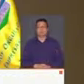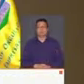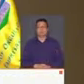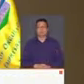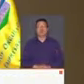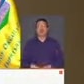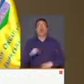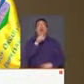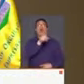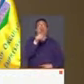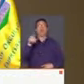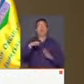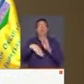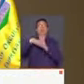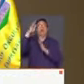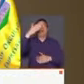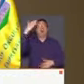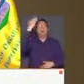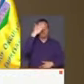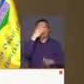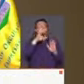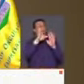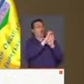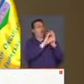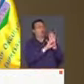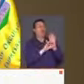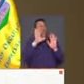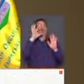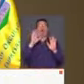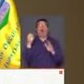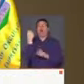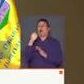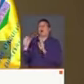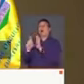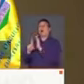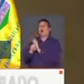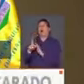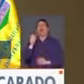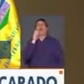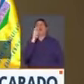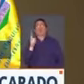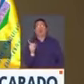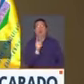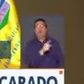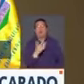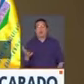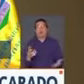¿Ustedes están más preocupados de la Constitución o de la delincuencia?